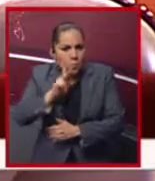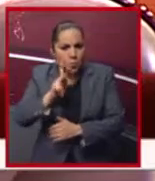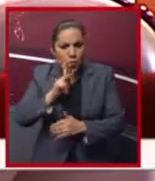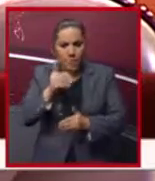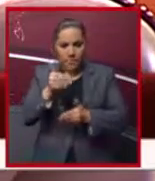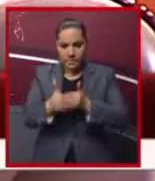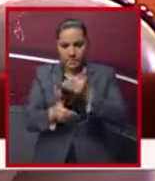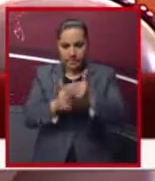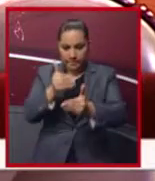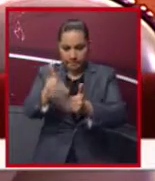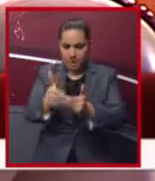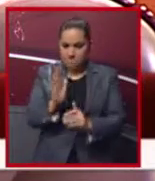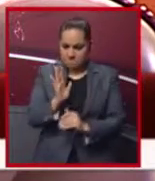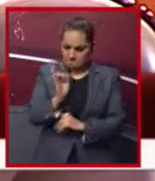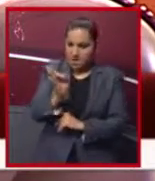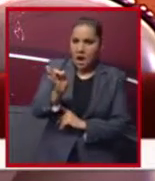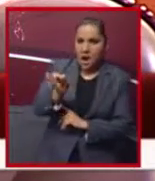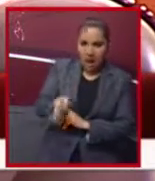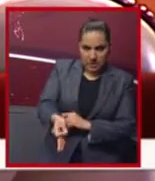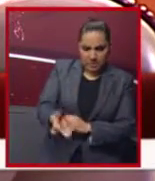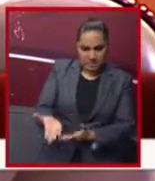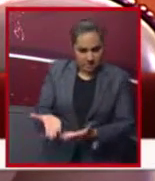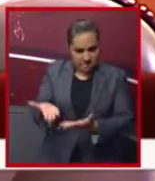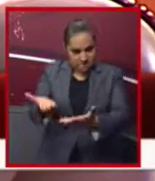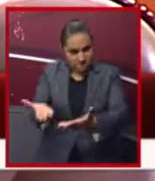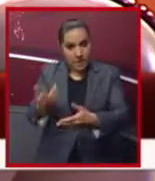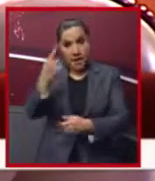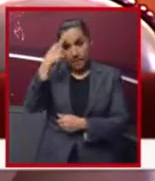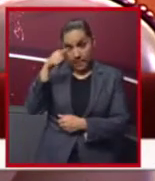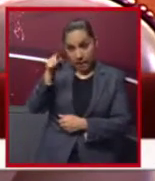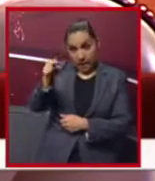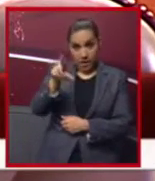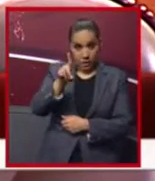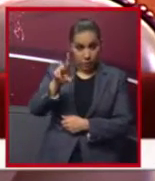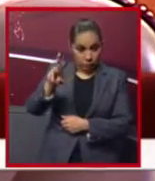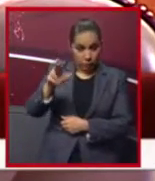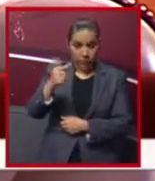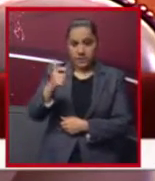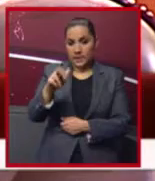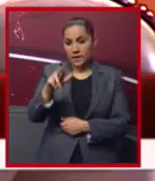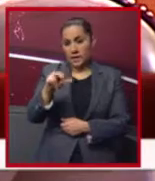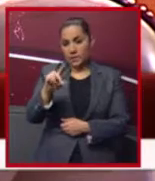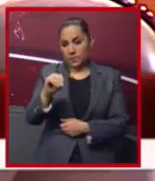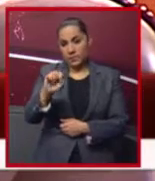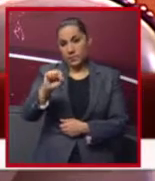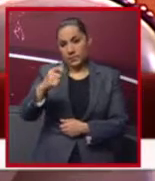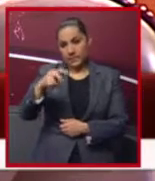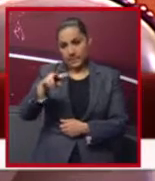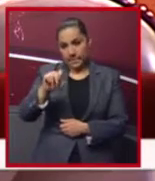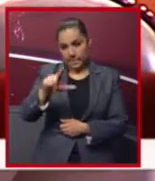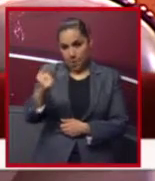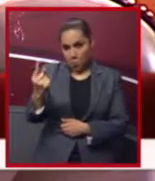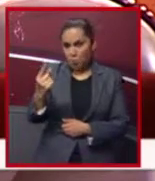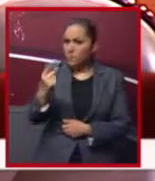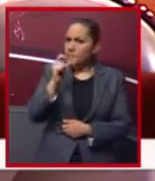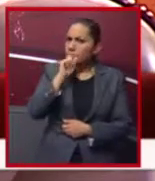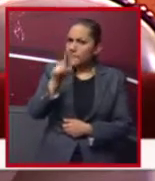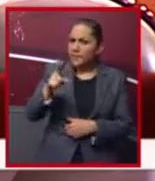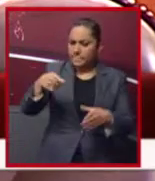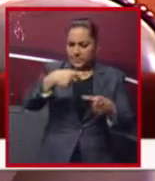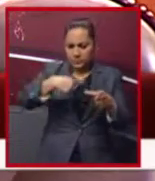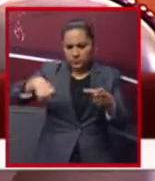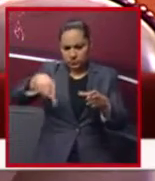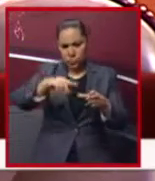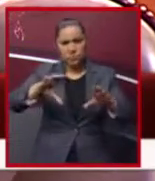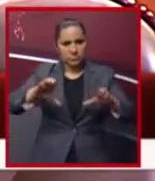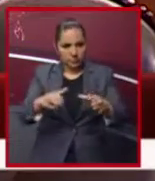de apertura, no solo hacia el doctor Gerardo Esquivel, sino a la institución Banco de